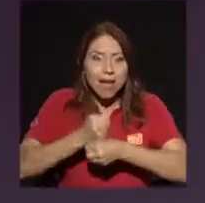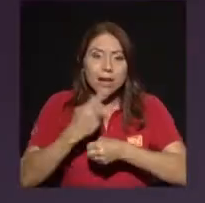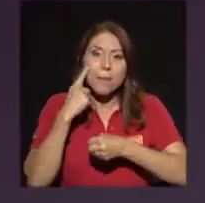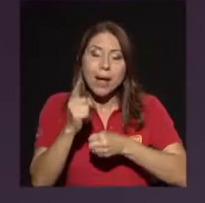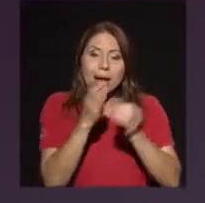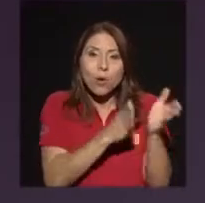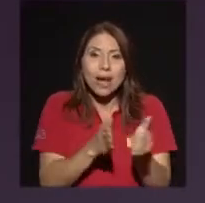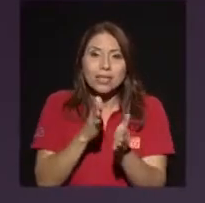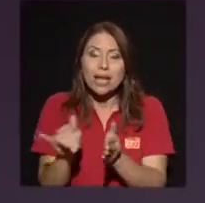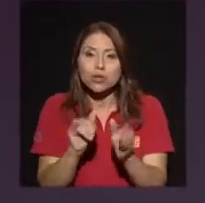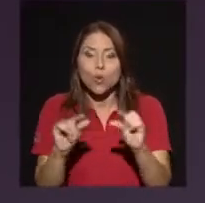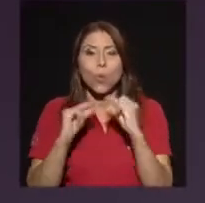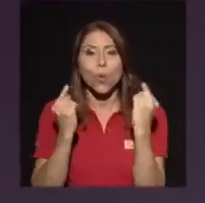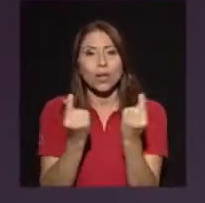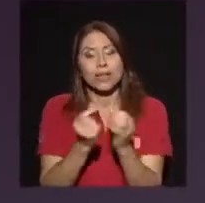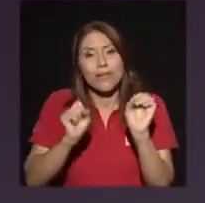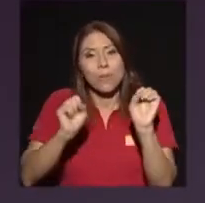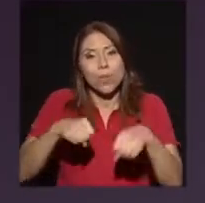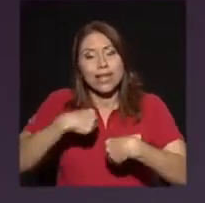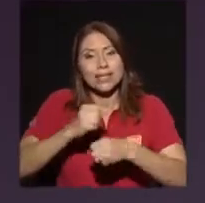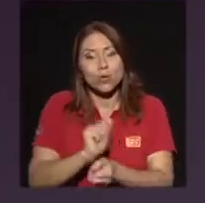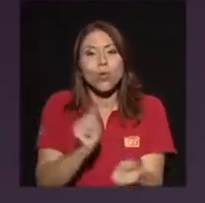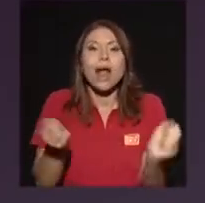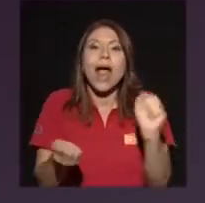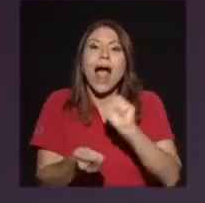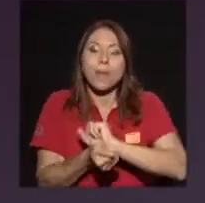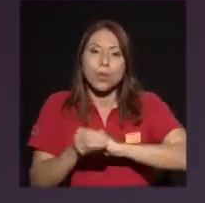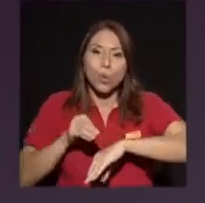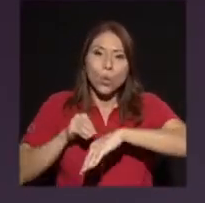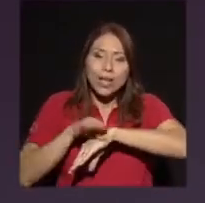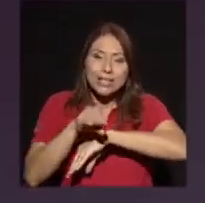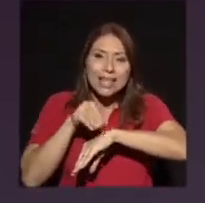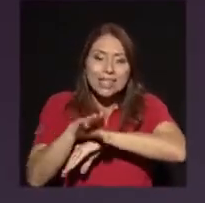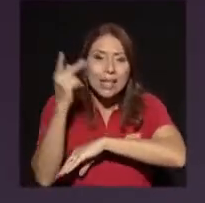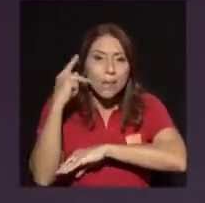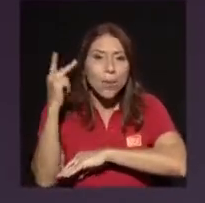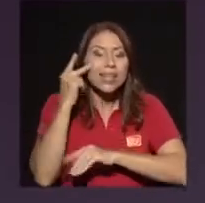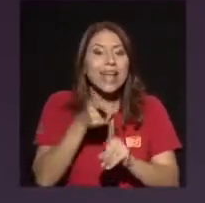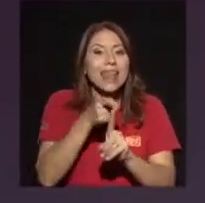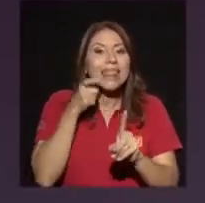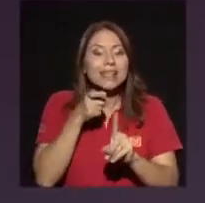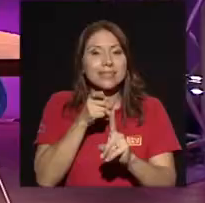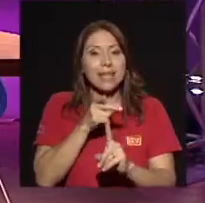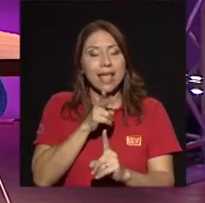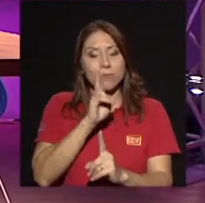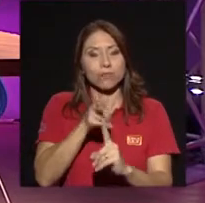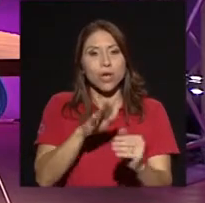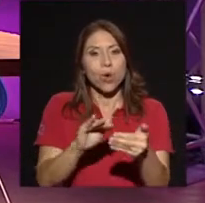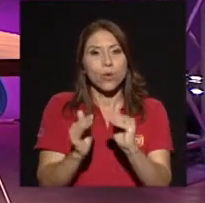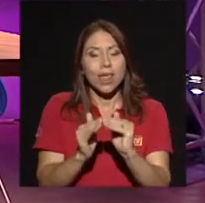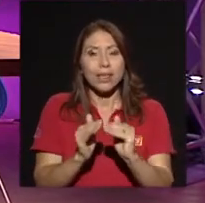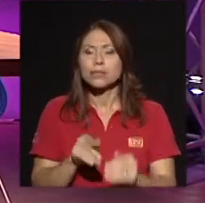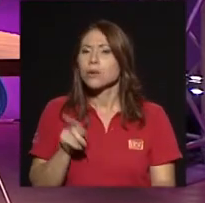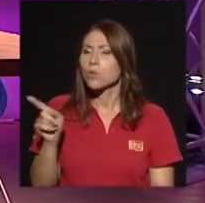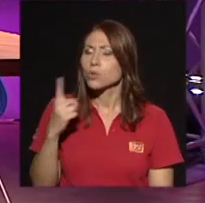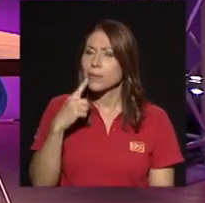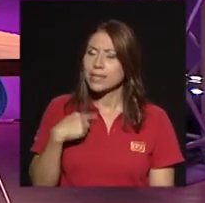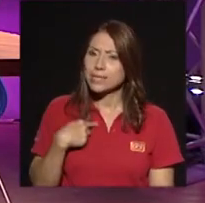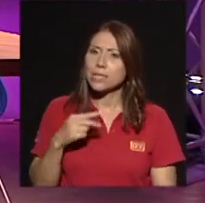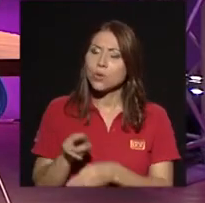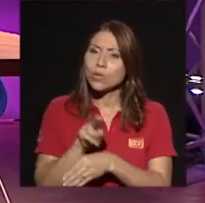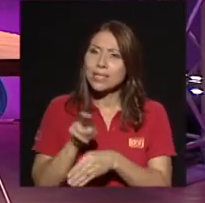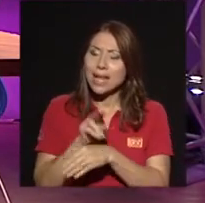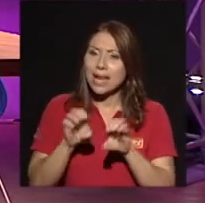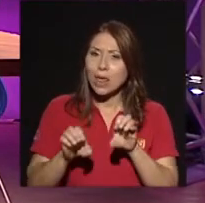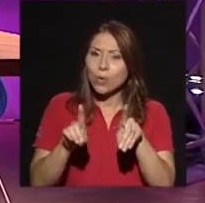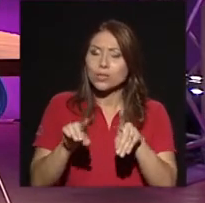colectivamente y poder hacer un cambio o una incidencia política desde las comunidades. Zulay, cuando me decís de utilizar la